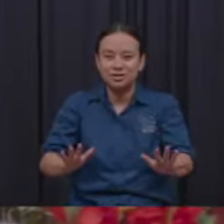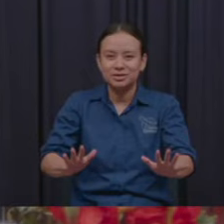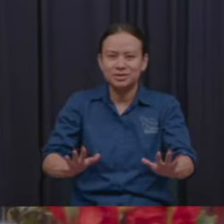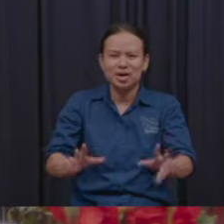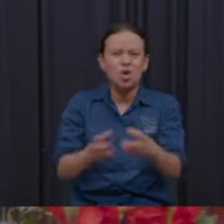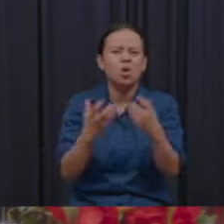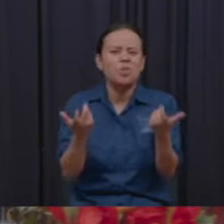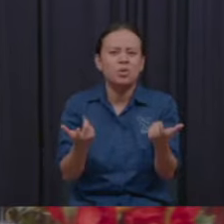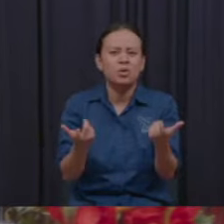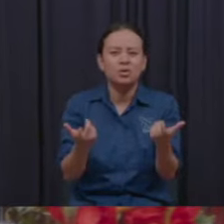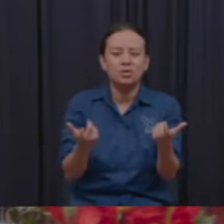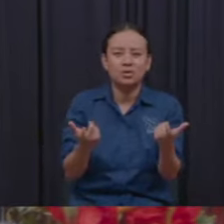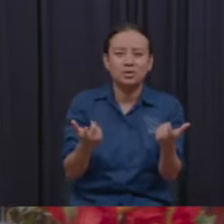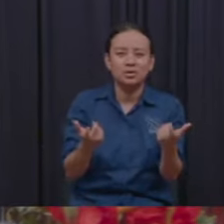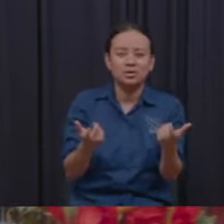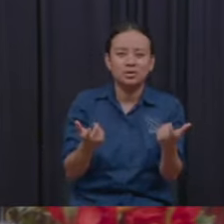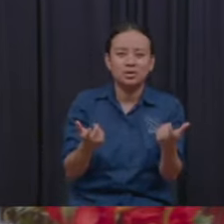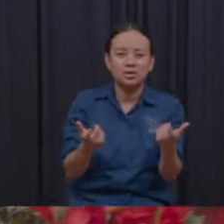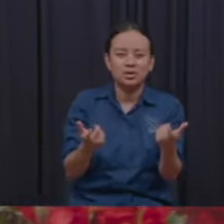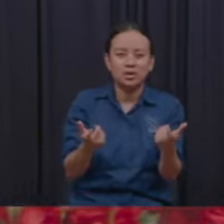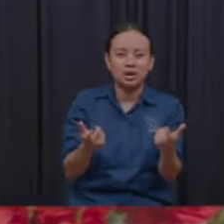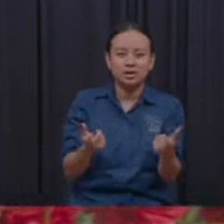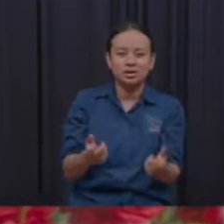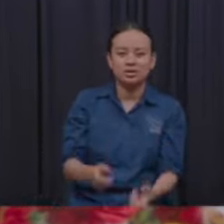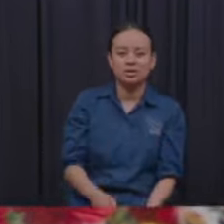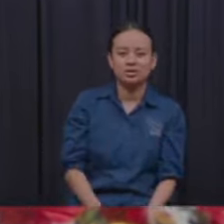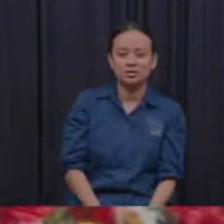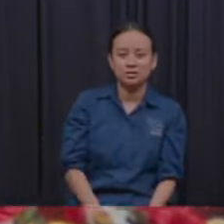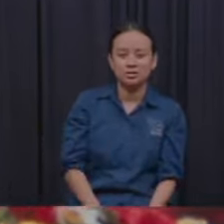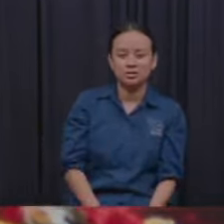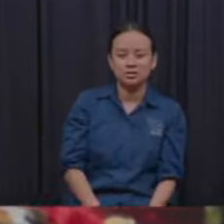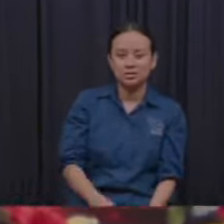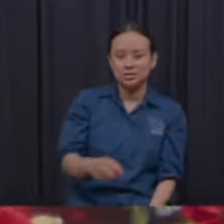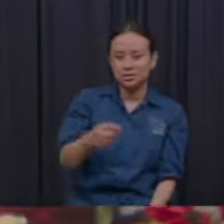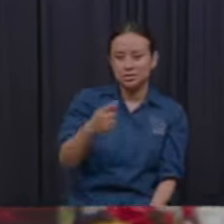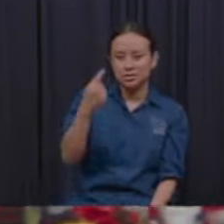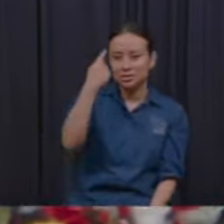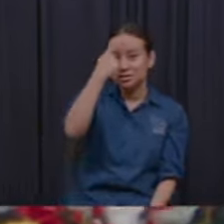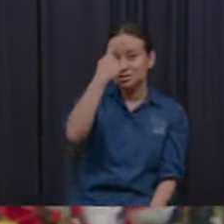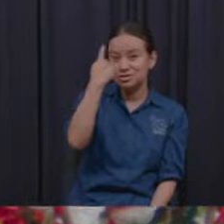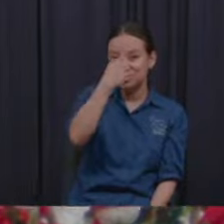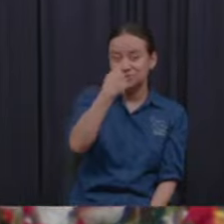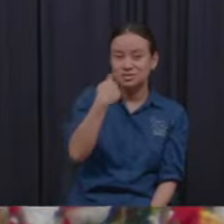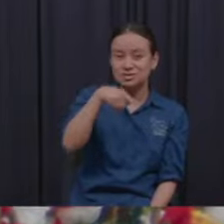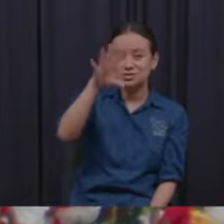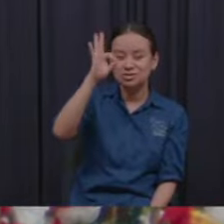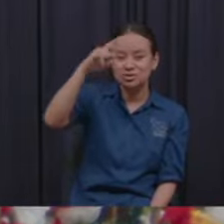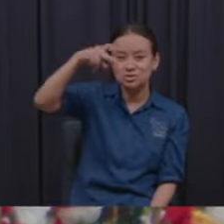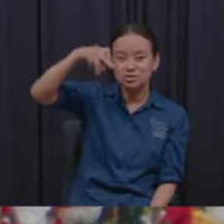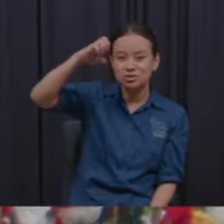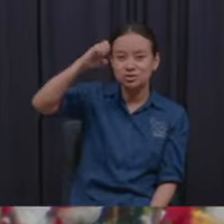llaman? Sopes. Nosotros le decimos gallinazos en Ecuador. Por cierto, si escucha